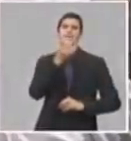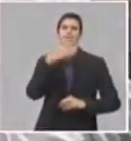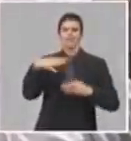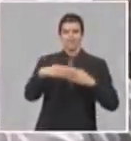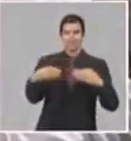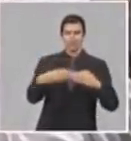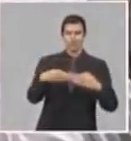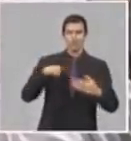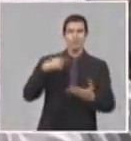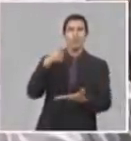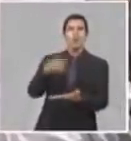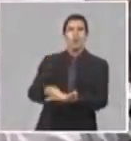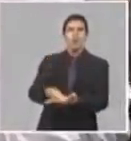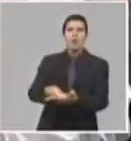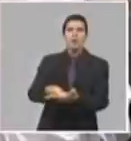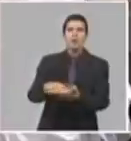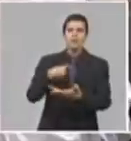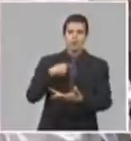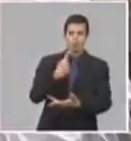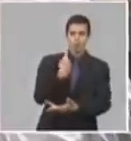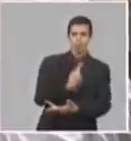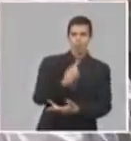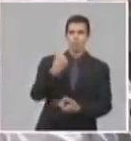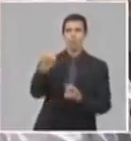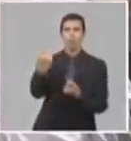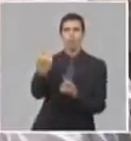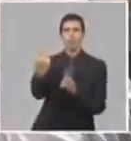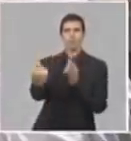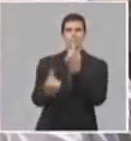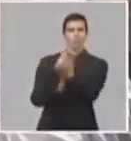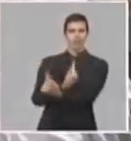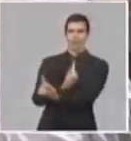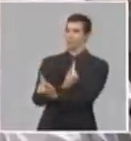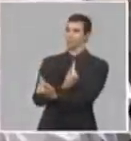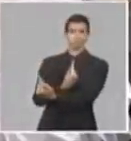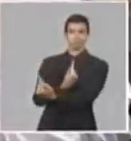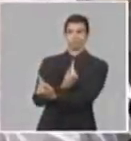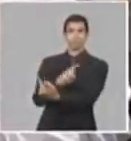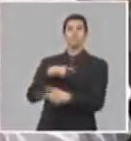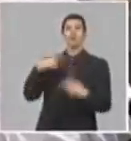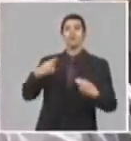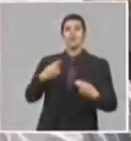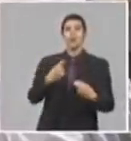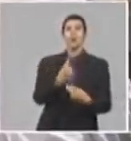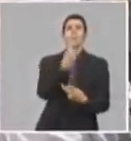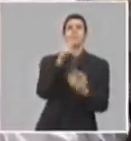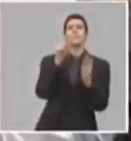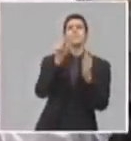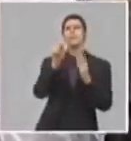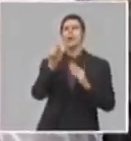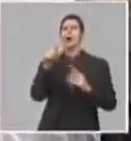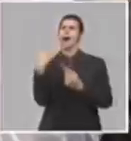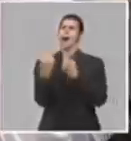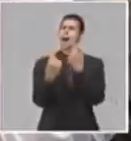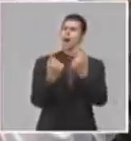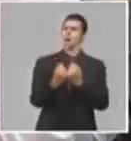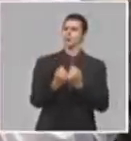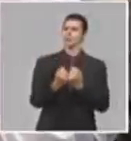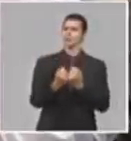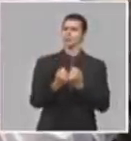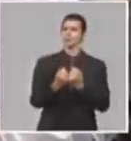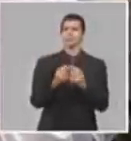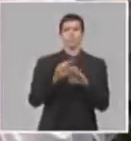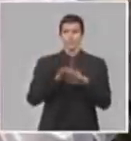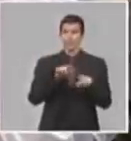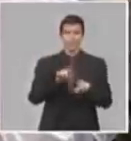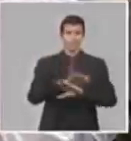bloqueo, tienen relaciones normales, y por lo tanto esta es una medida que beneficia a todos los cubanos, los de aquí y los que no residen en Cuba.